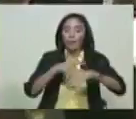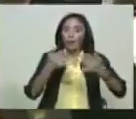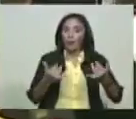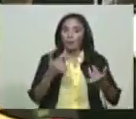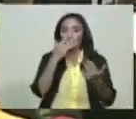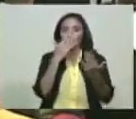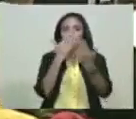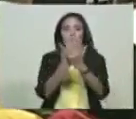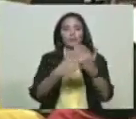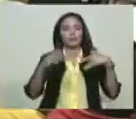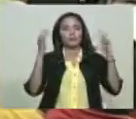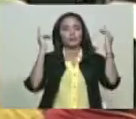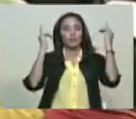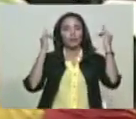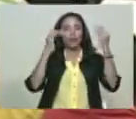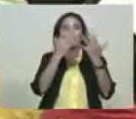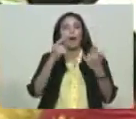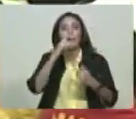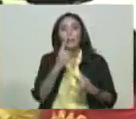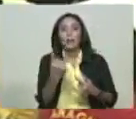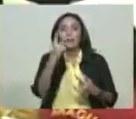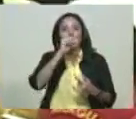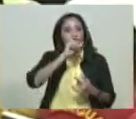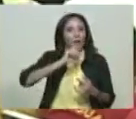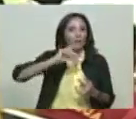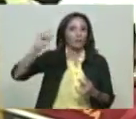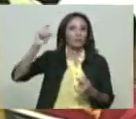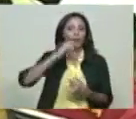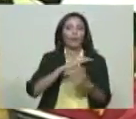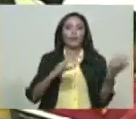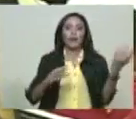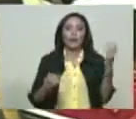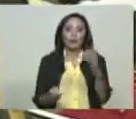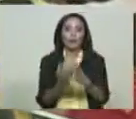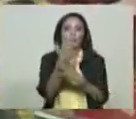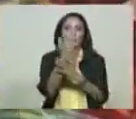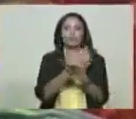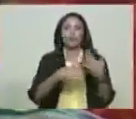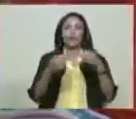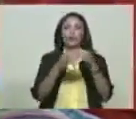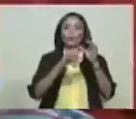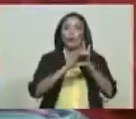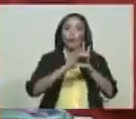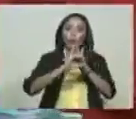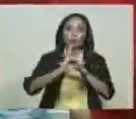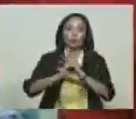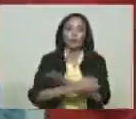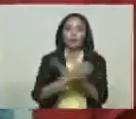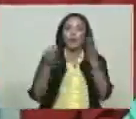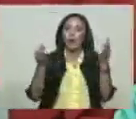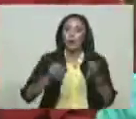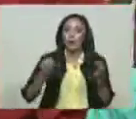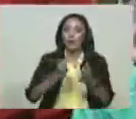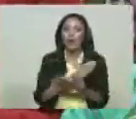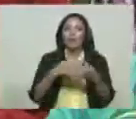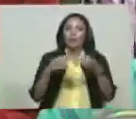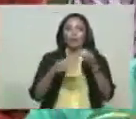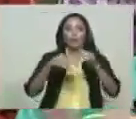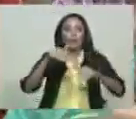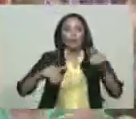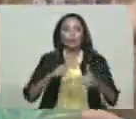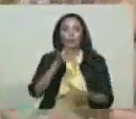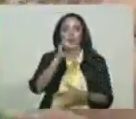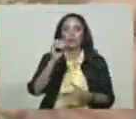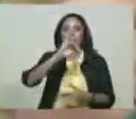estuviéramos celebrando el primer aniversario de la gran victoria del poder constituyente originario en las elecciones